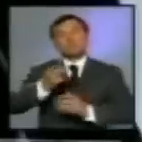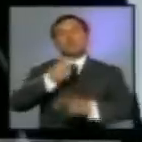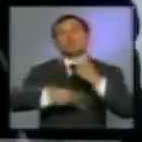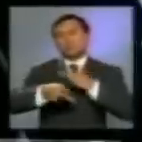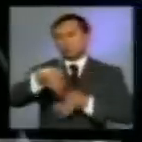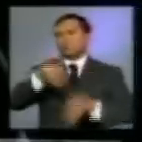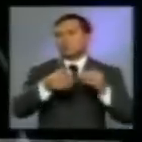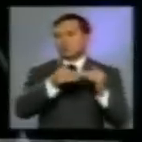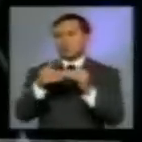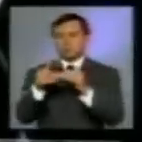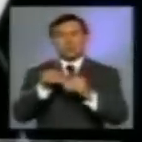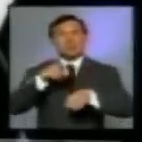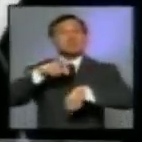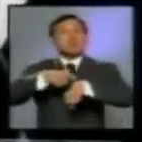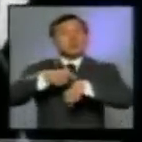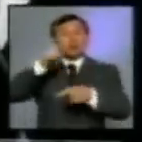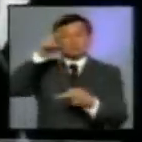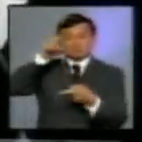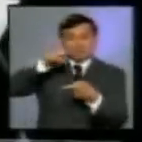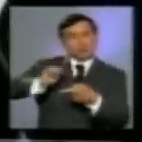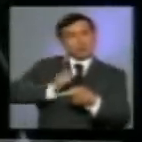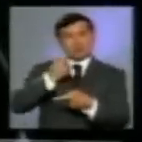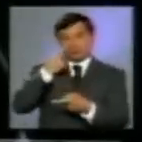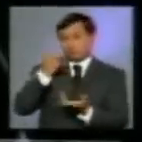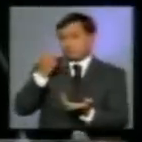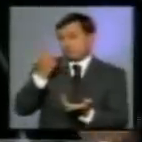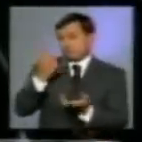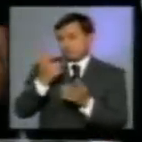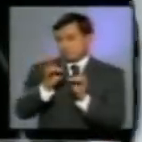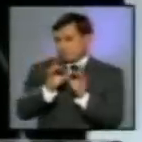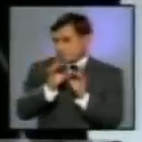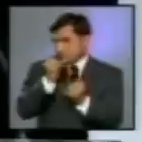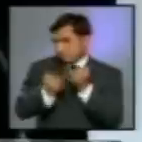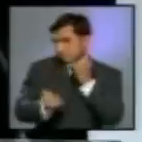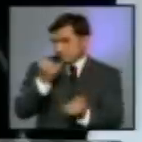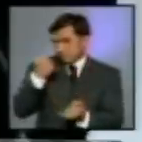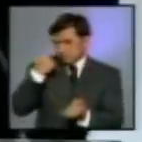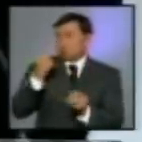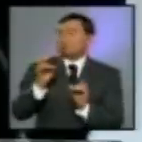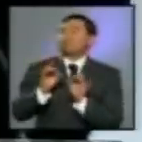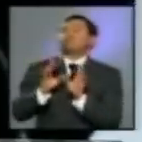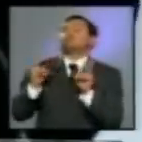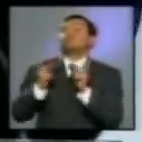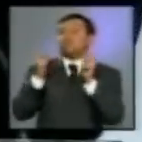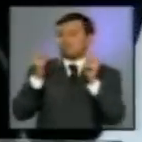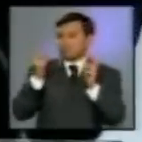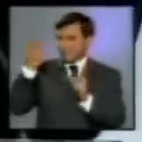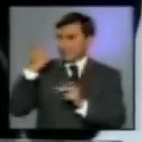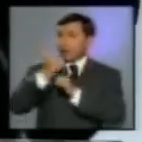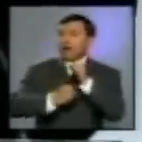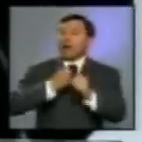nada más, miren las coincidencias. Esta es la campaña del 88,